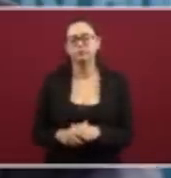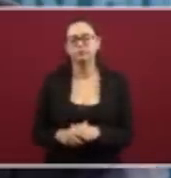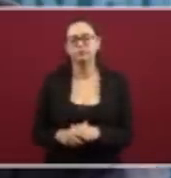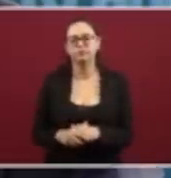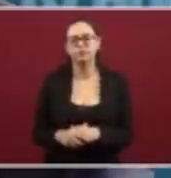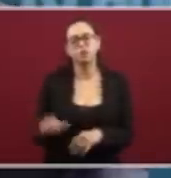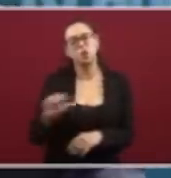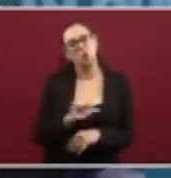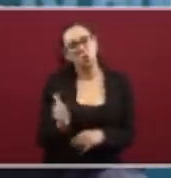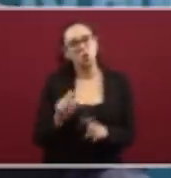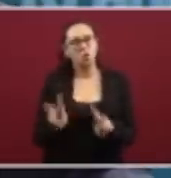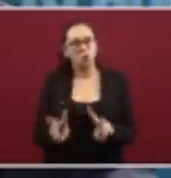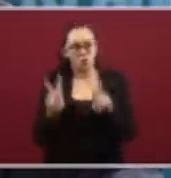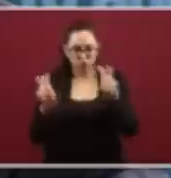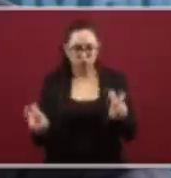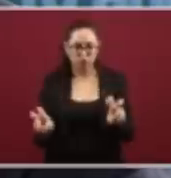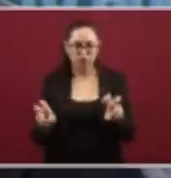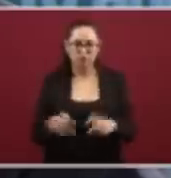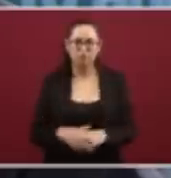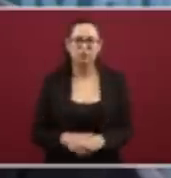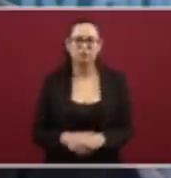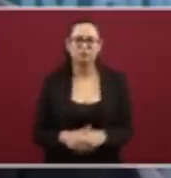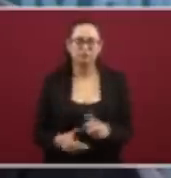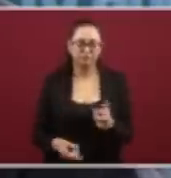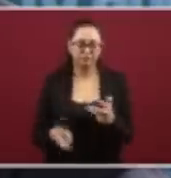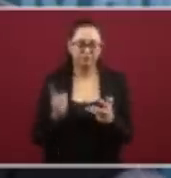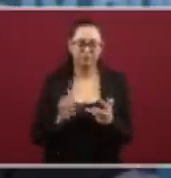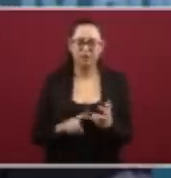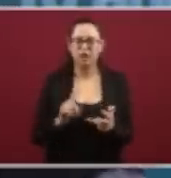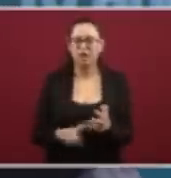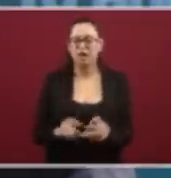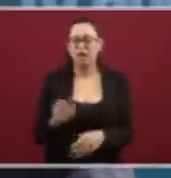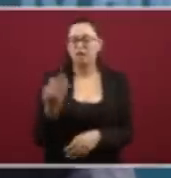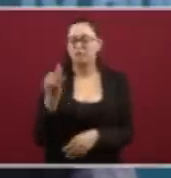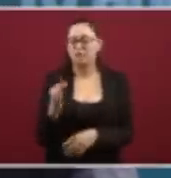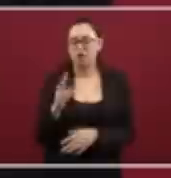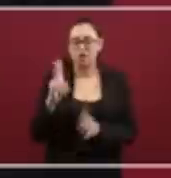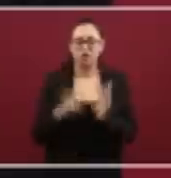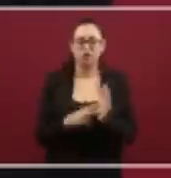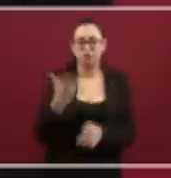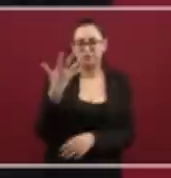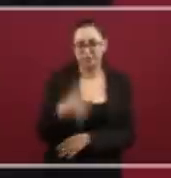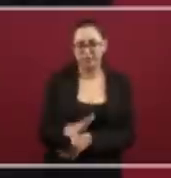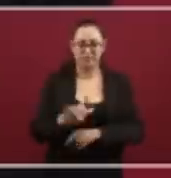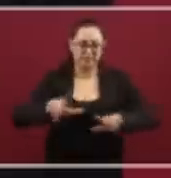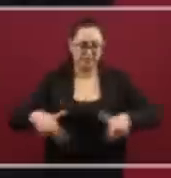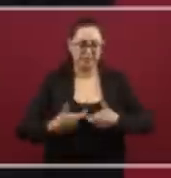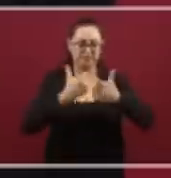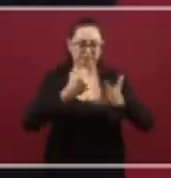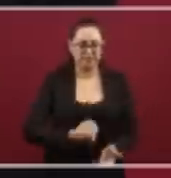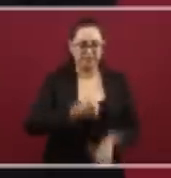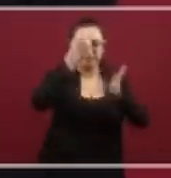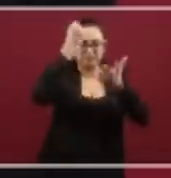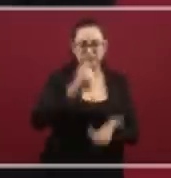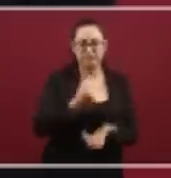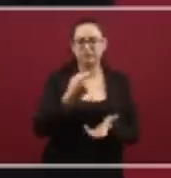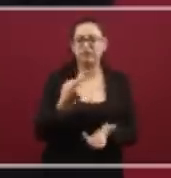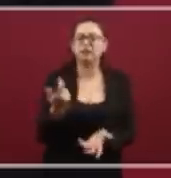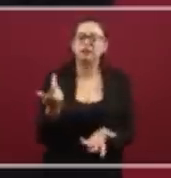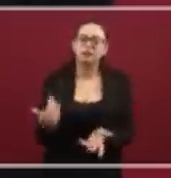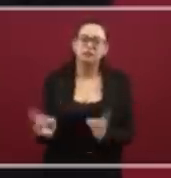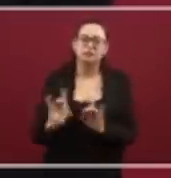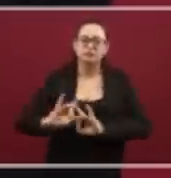por otra parte en como se sabe en febrero del 2010 se constituyó un fideicomiso dirigido para otorgar las ayudas